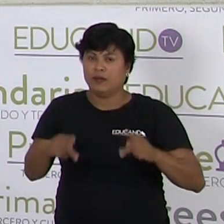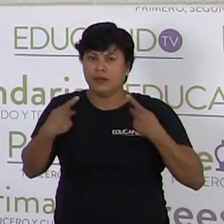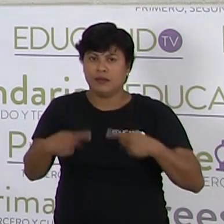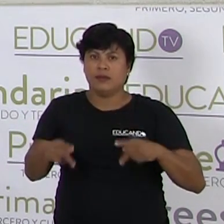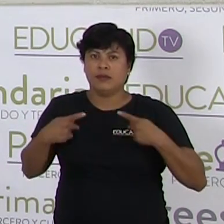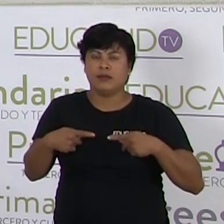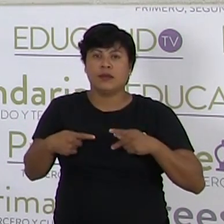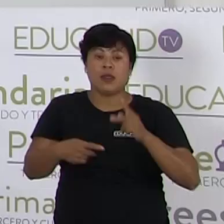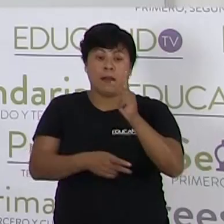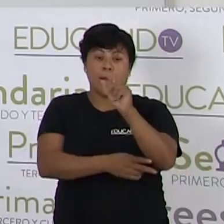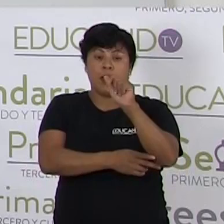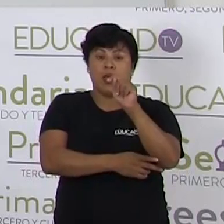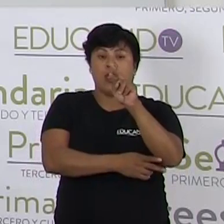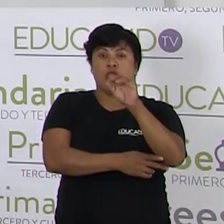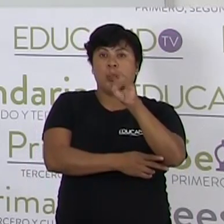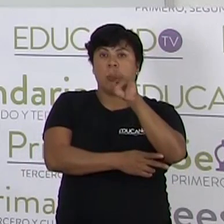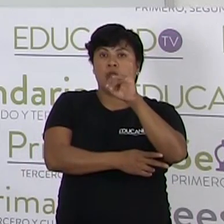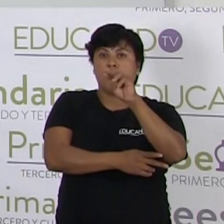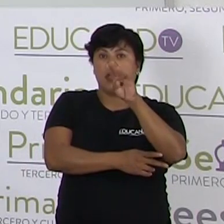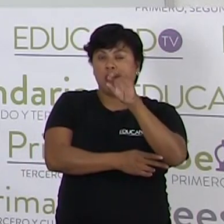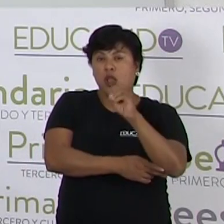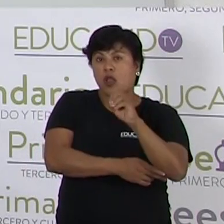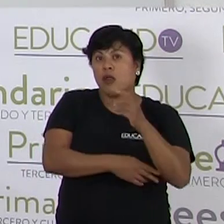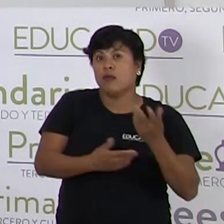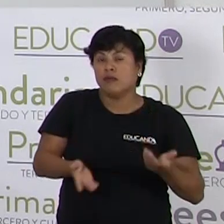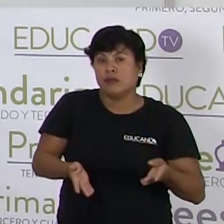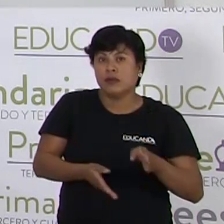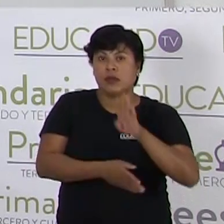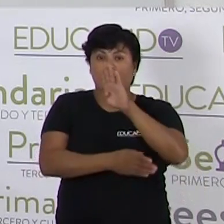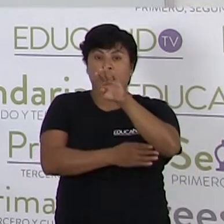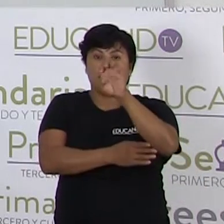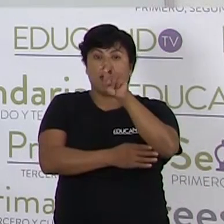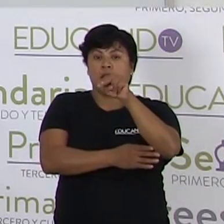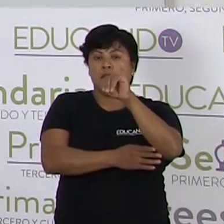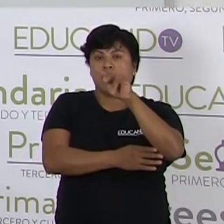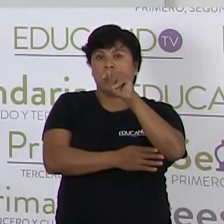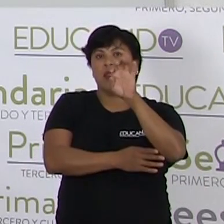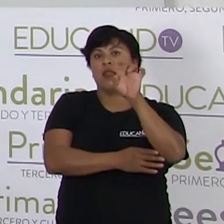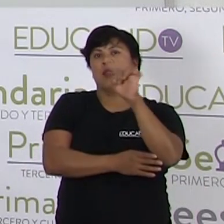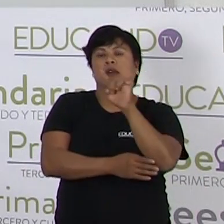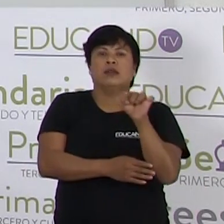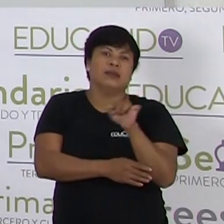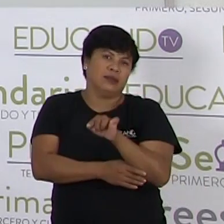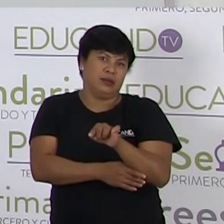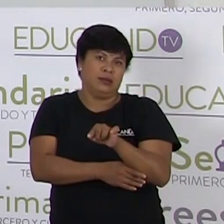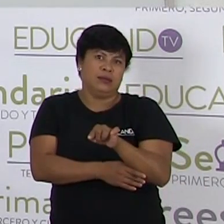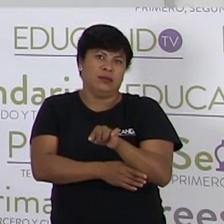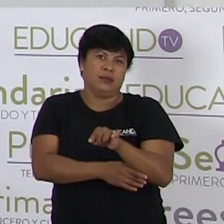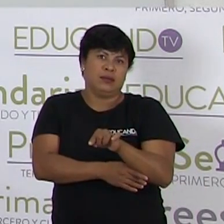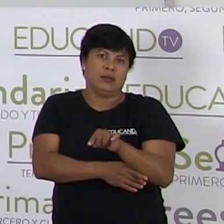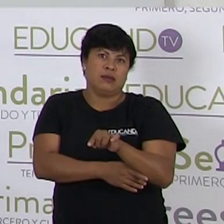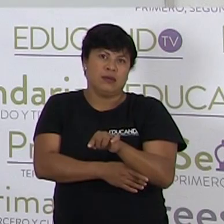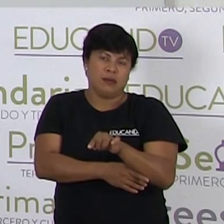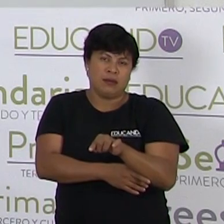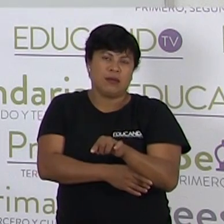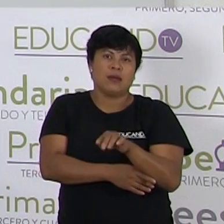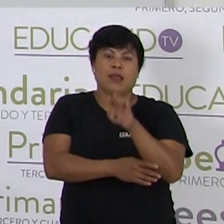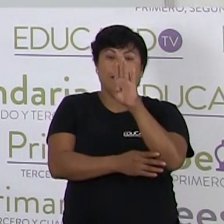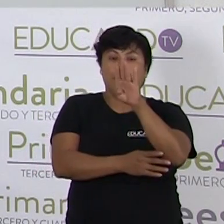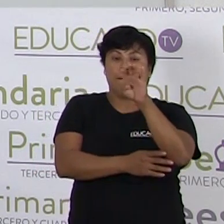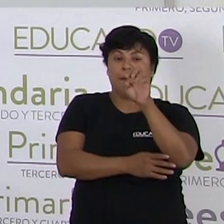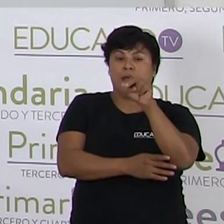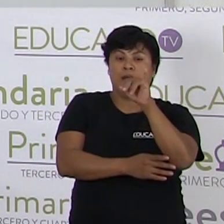Su patronímico es Benítez. Benítez.